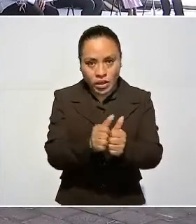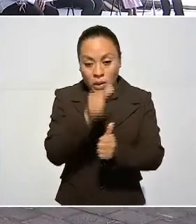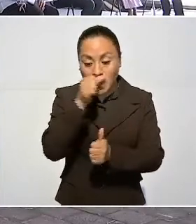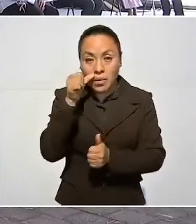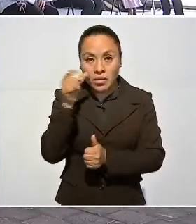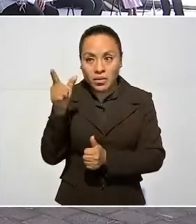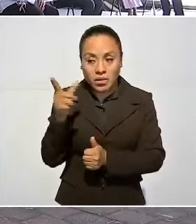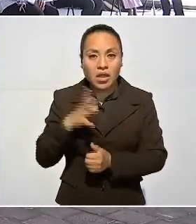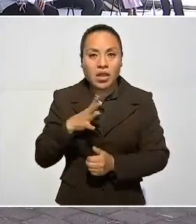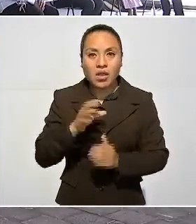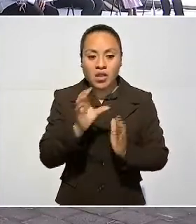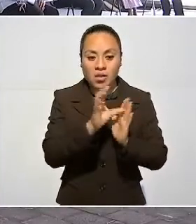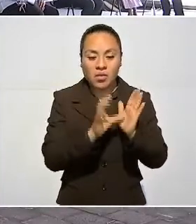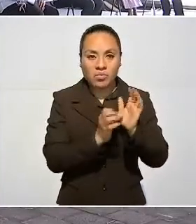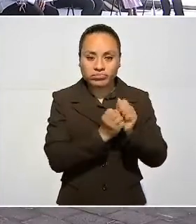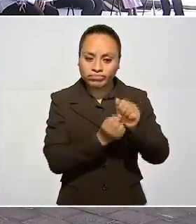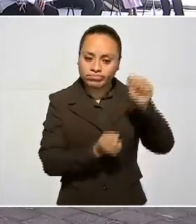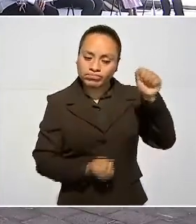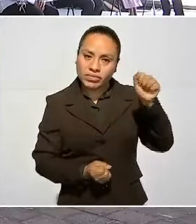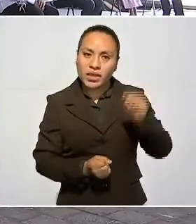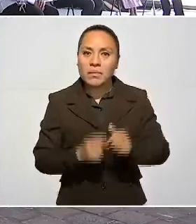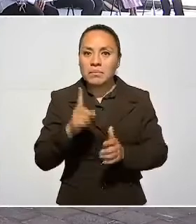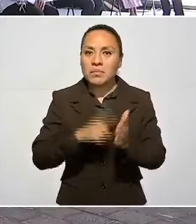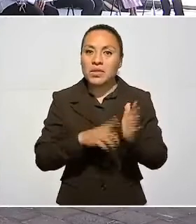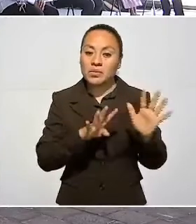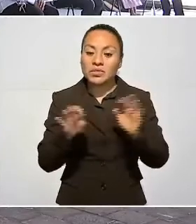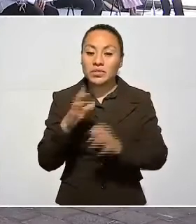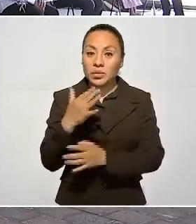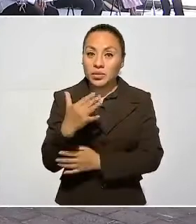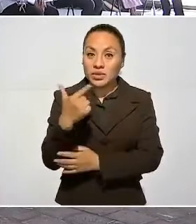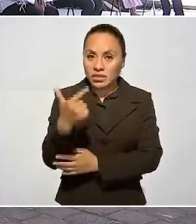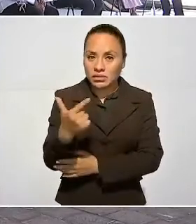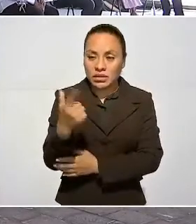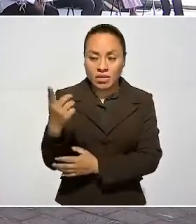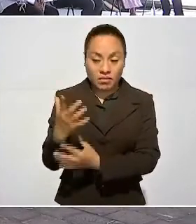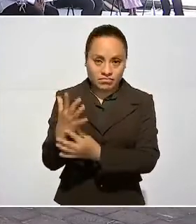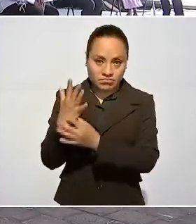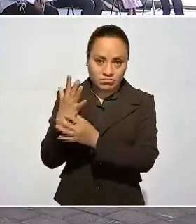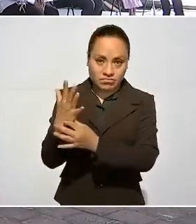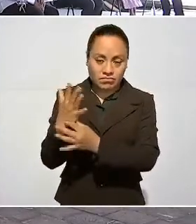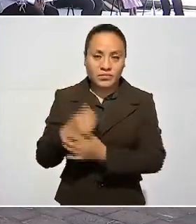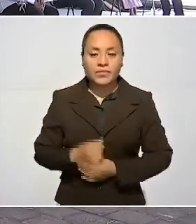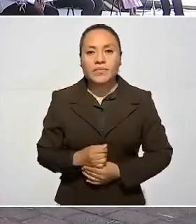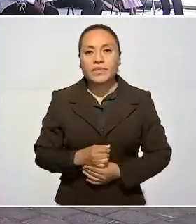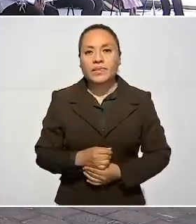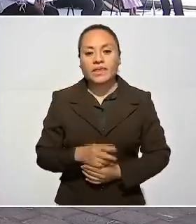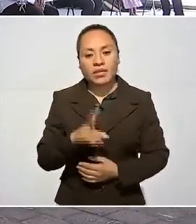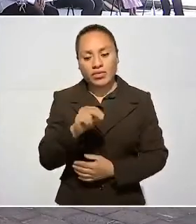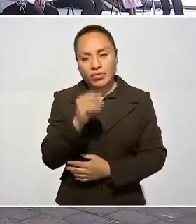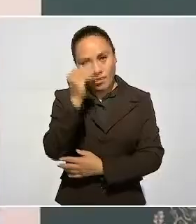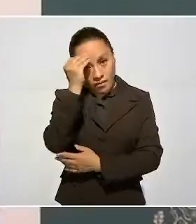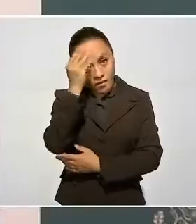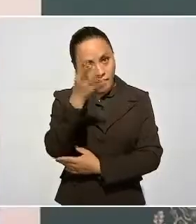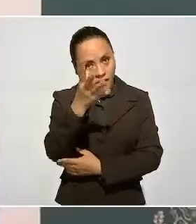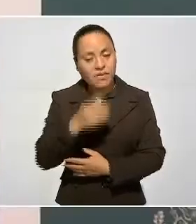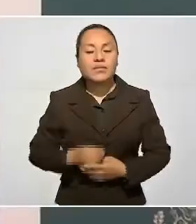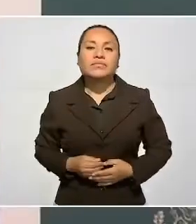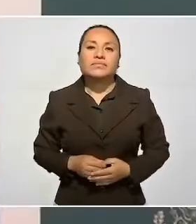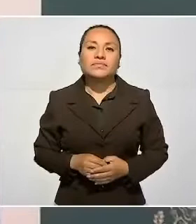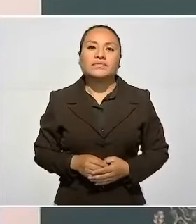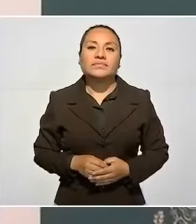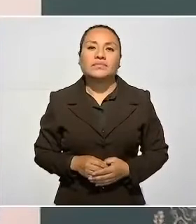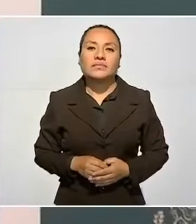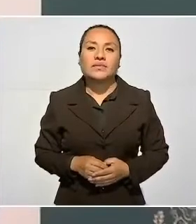la Constitución del 57, nos dijo: no olvidemos